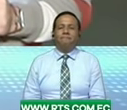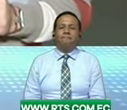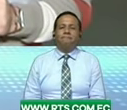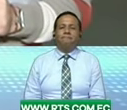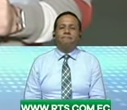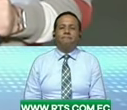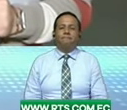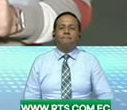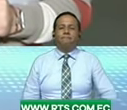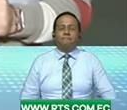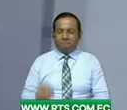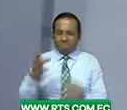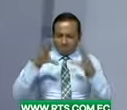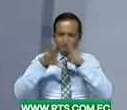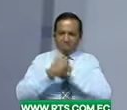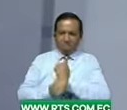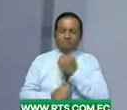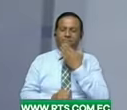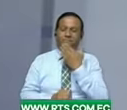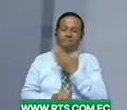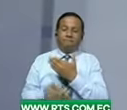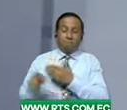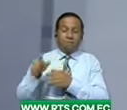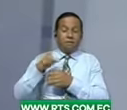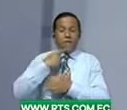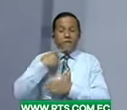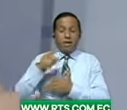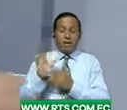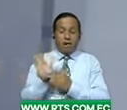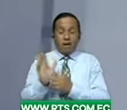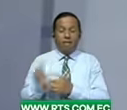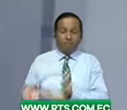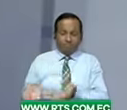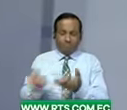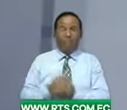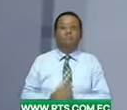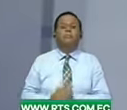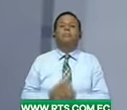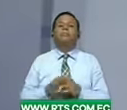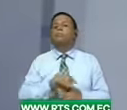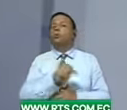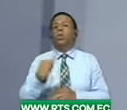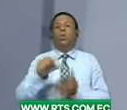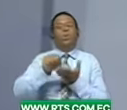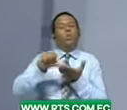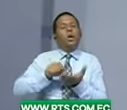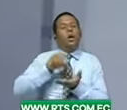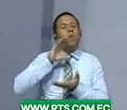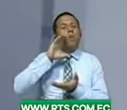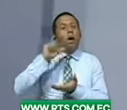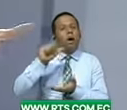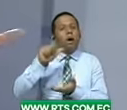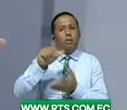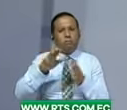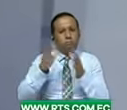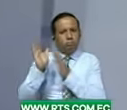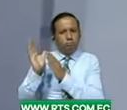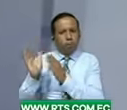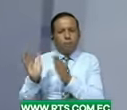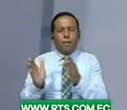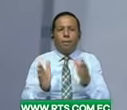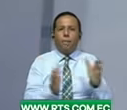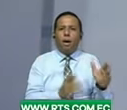noches. Buenas noches, Jorge, y que disfrutes el feriado. Y bien, ahora nos vamos hasta la ciudad de Cuenca. Allí está listo todo para festejar